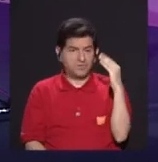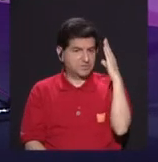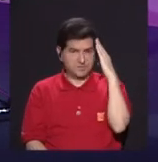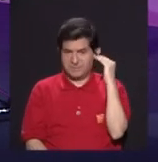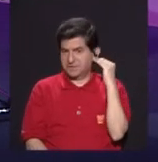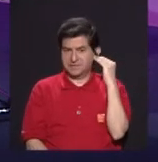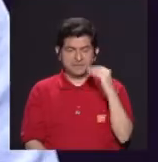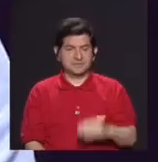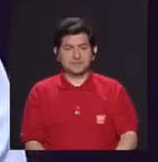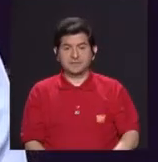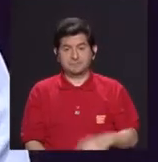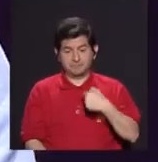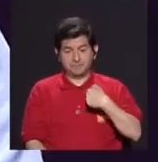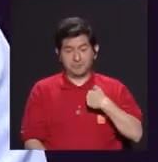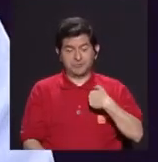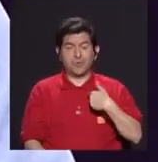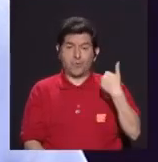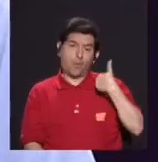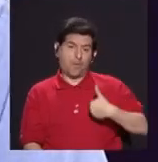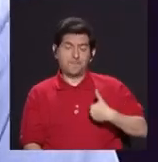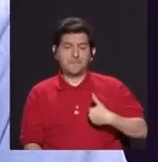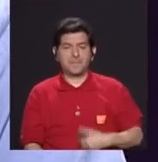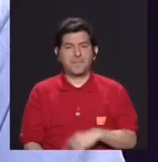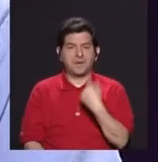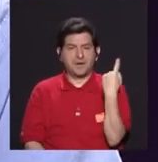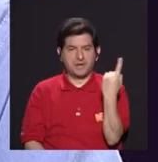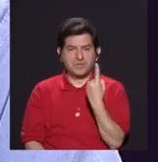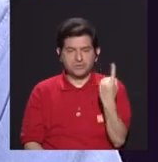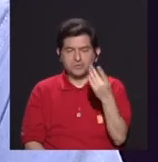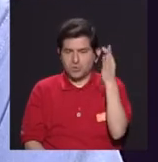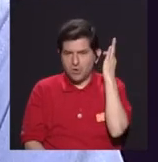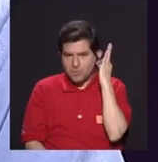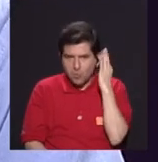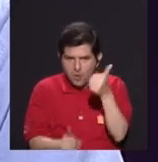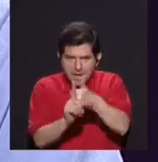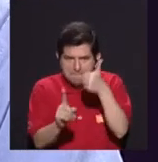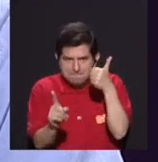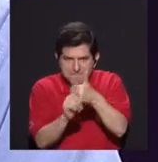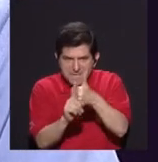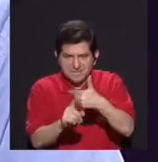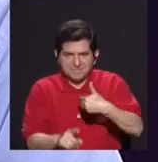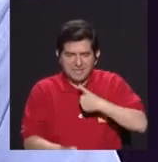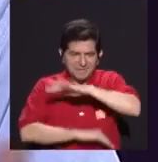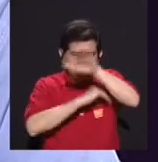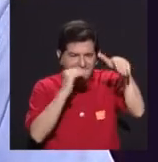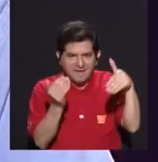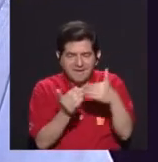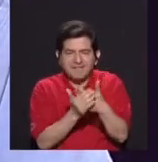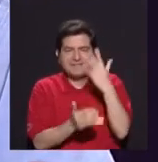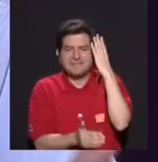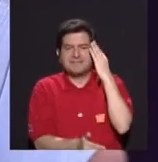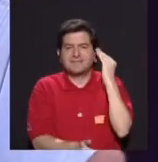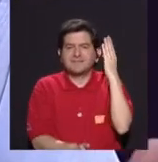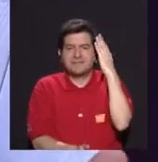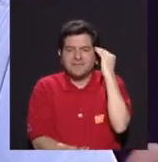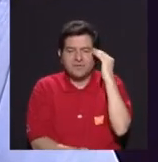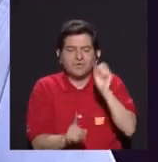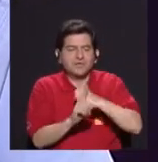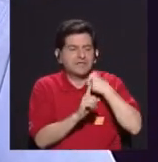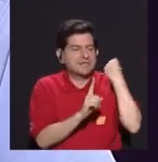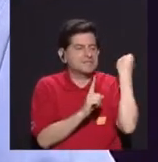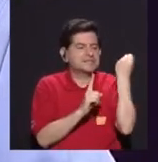por el hecho de ser cuerpo de varón solamente ustedes como mujeres son quienes tienen todo en vivencia todo este tipo de situaciones